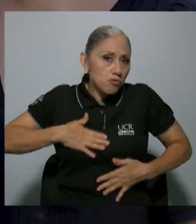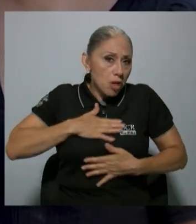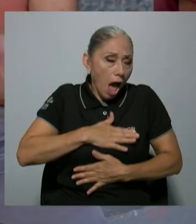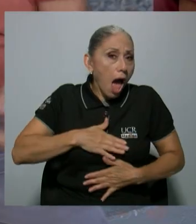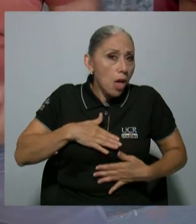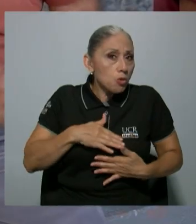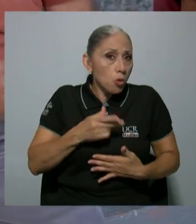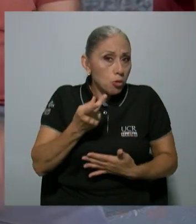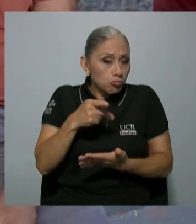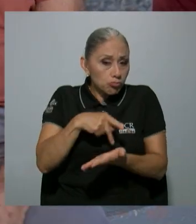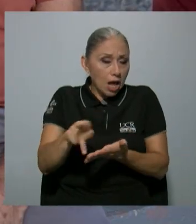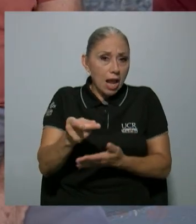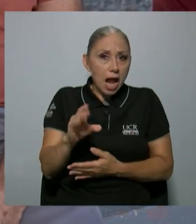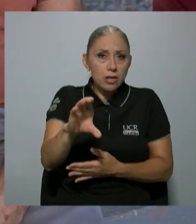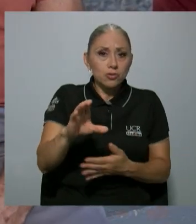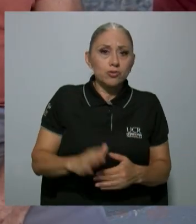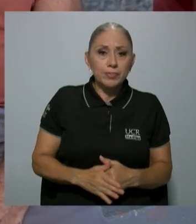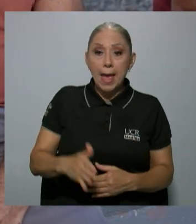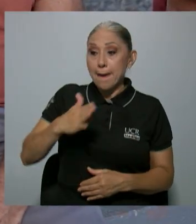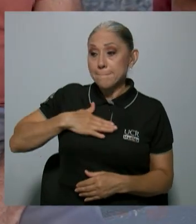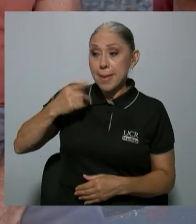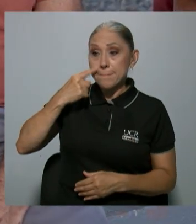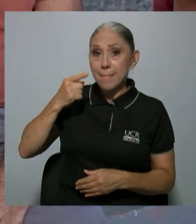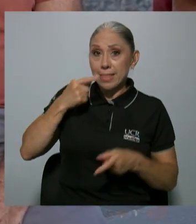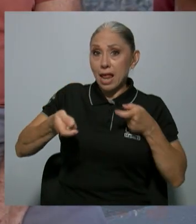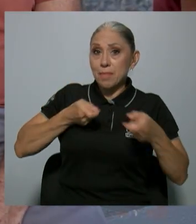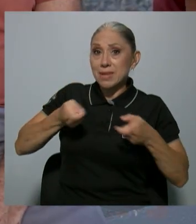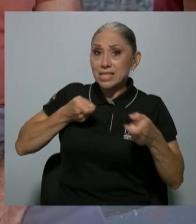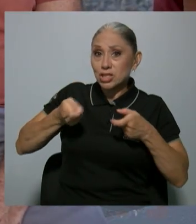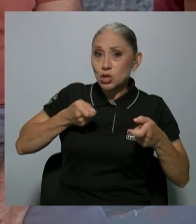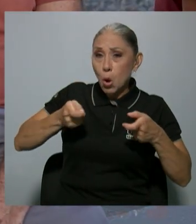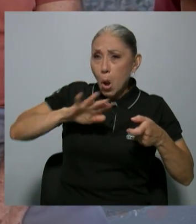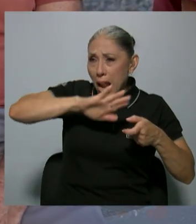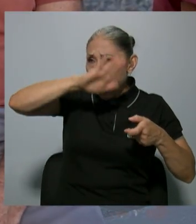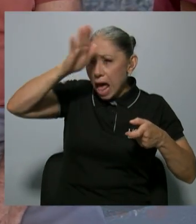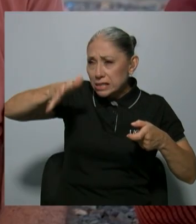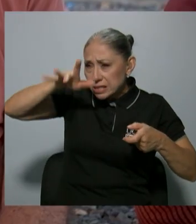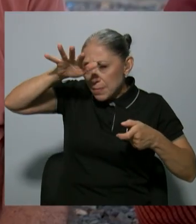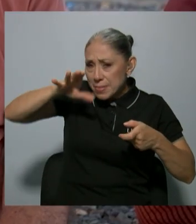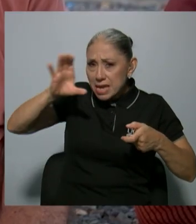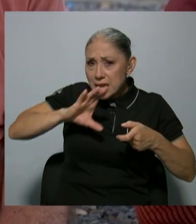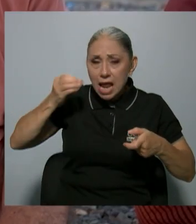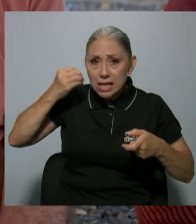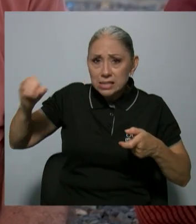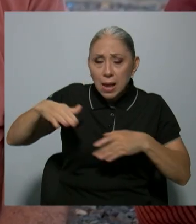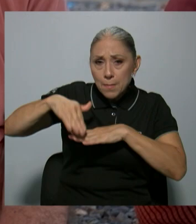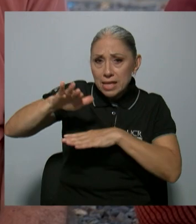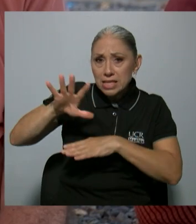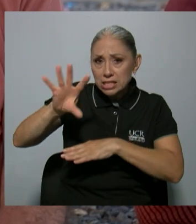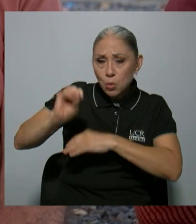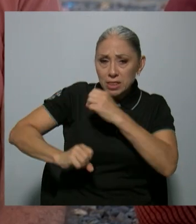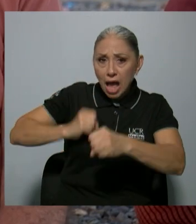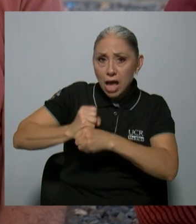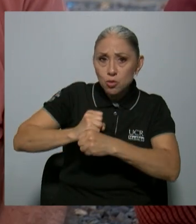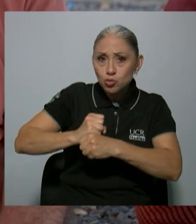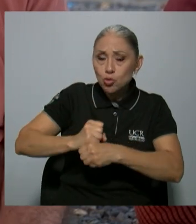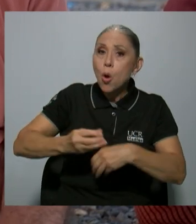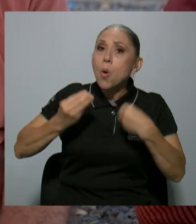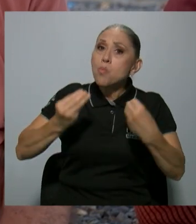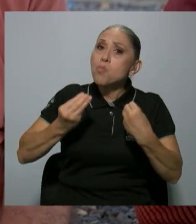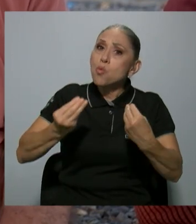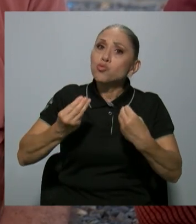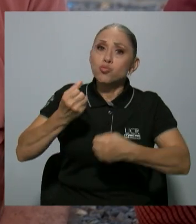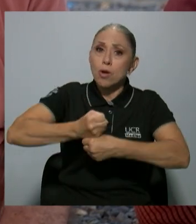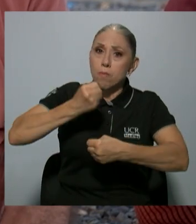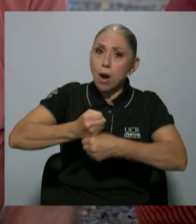salarios. Mi padre administró la mina más de 50 años, era administrador de esa mina. Trajo mucha bendición, digamos, laboral aquí